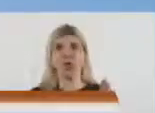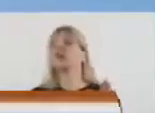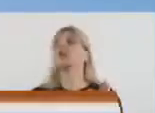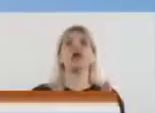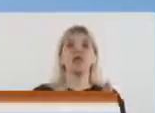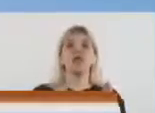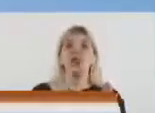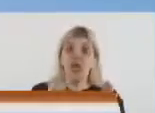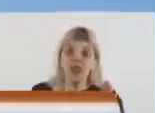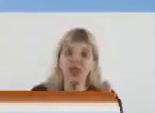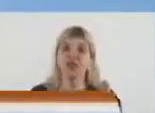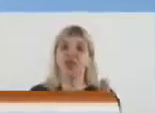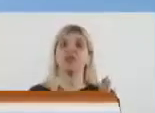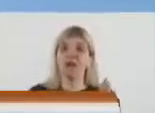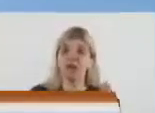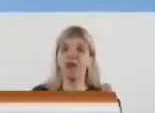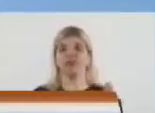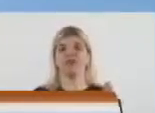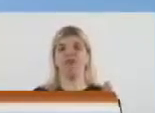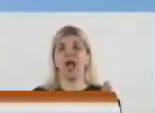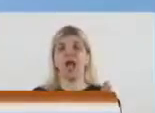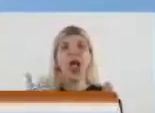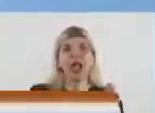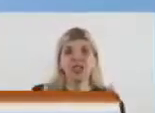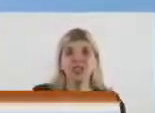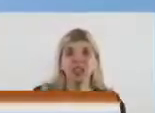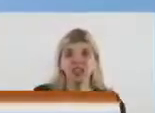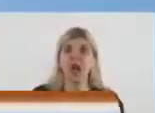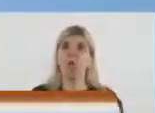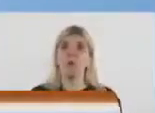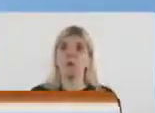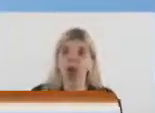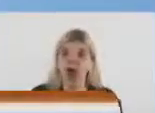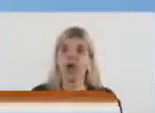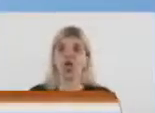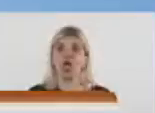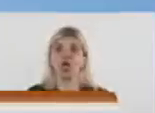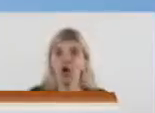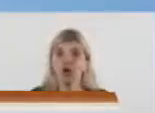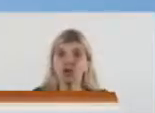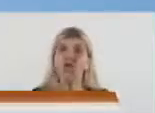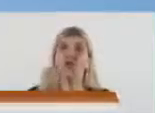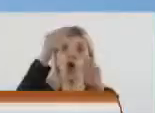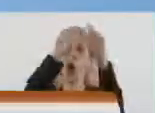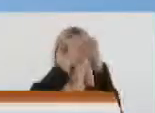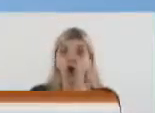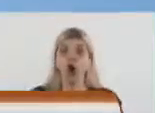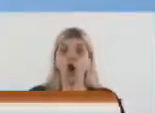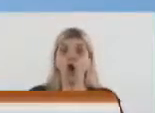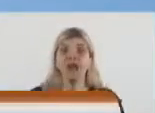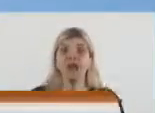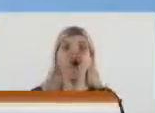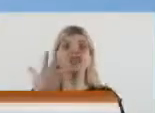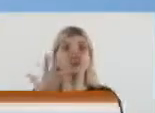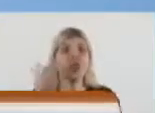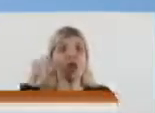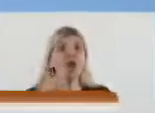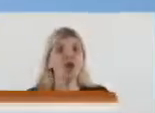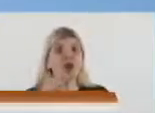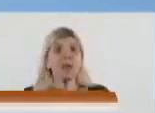para poder acceder a las dosis necesarias para vacunar a 5 millones de personas más